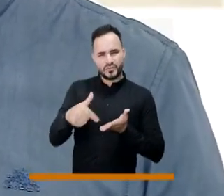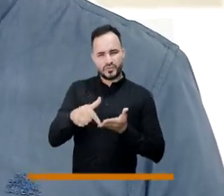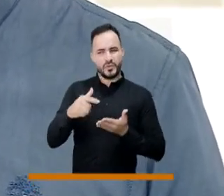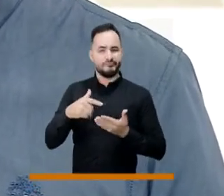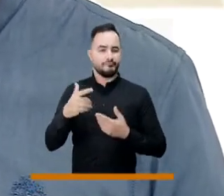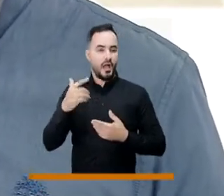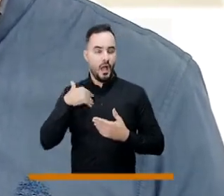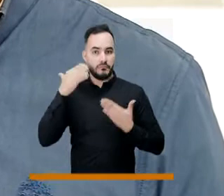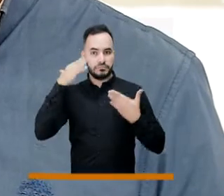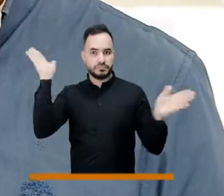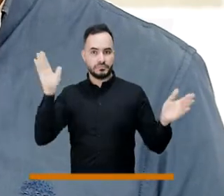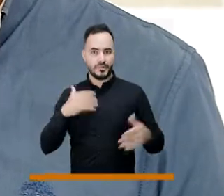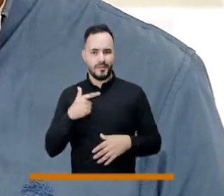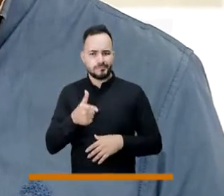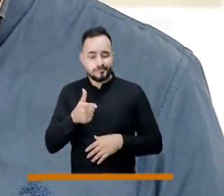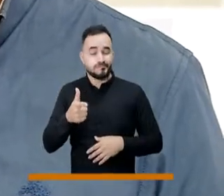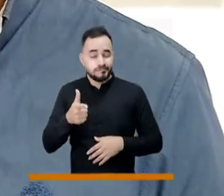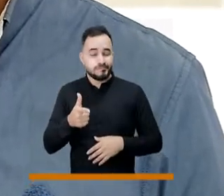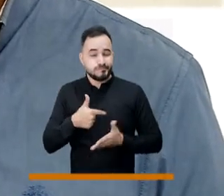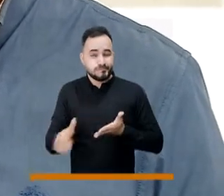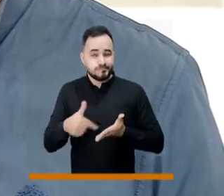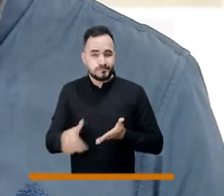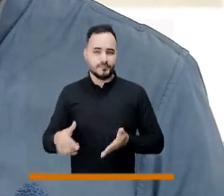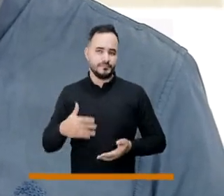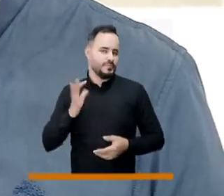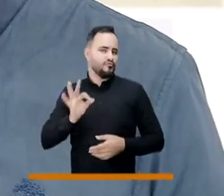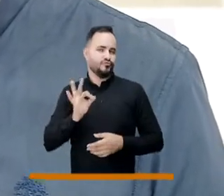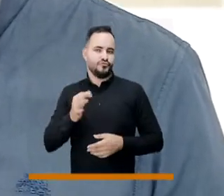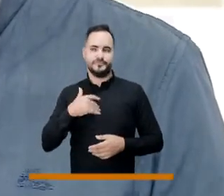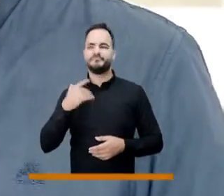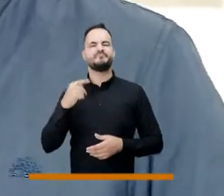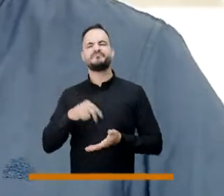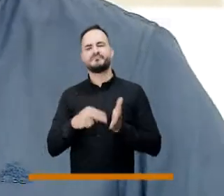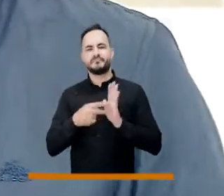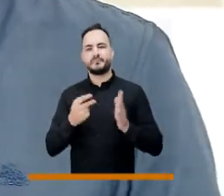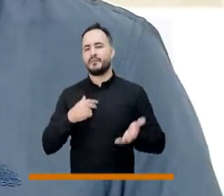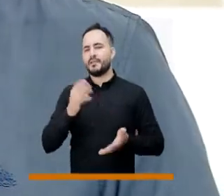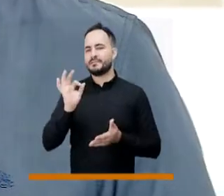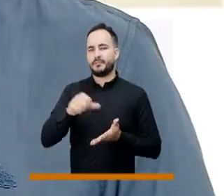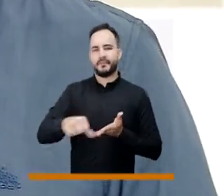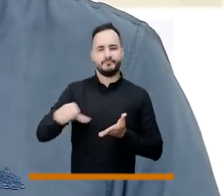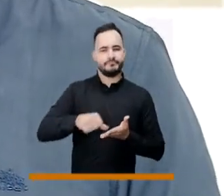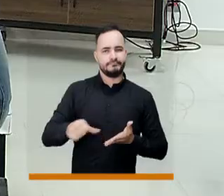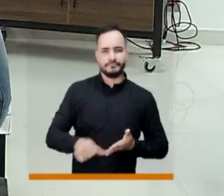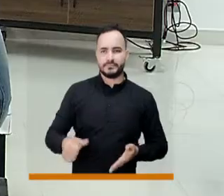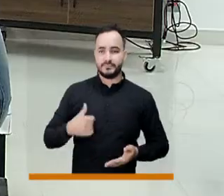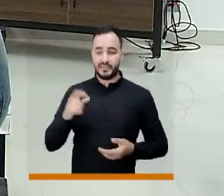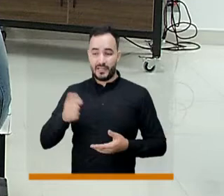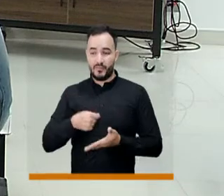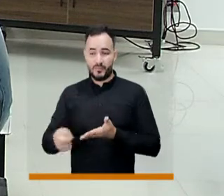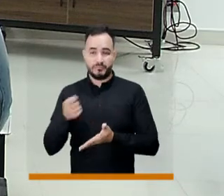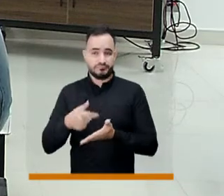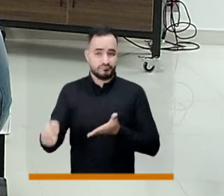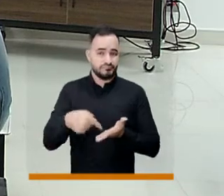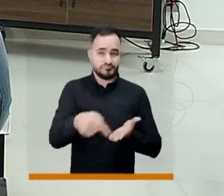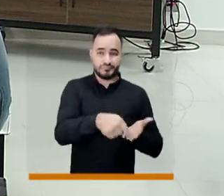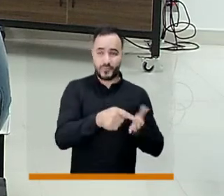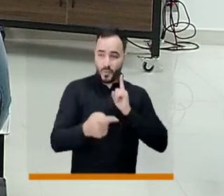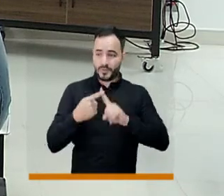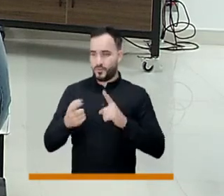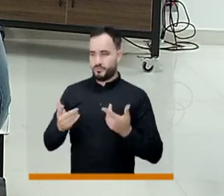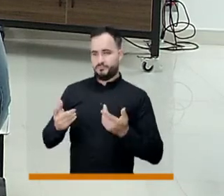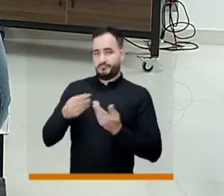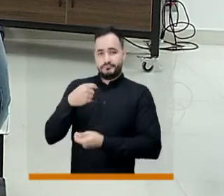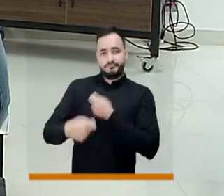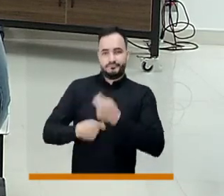los servicios que se tienen que pagar en infraestructura cuando yo como emprendedor empresario debo